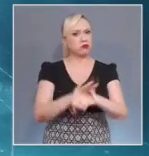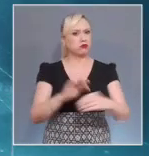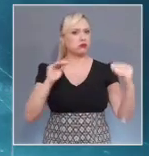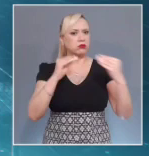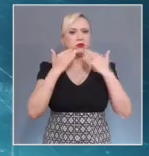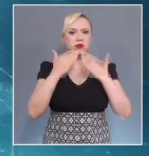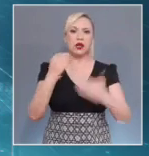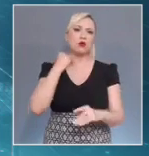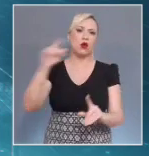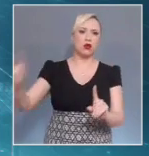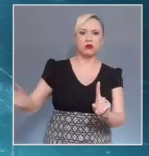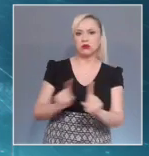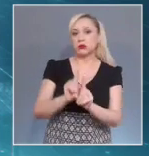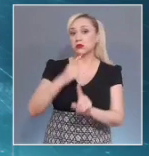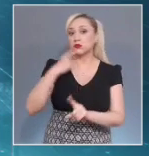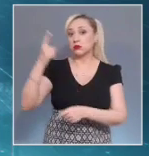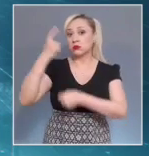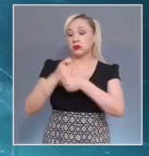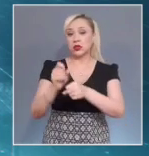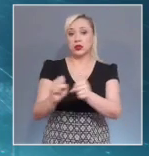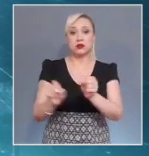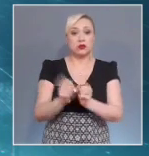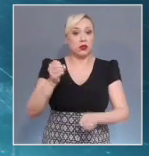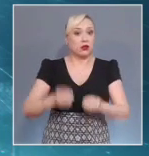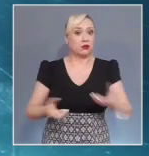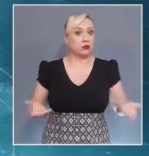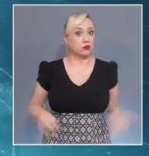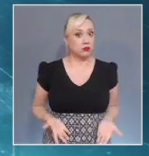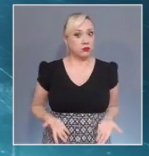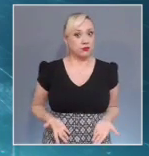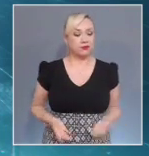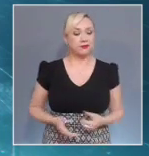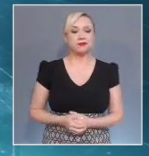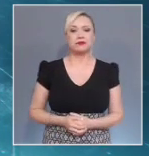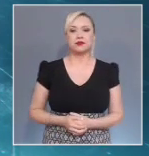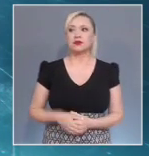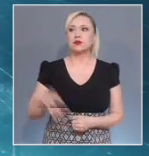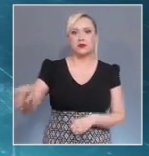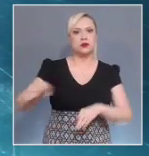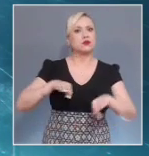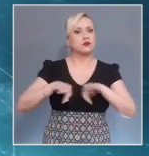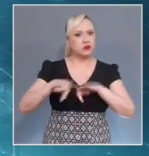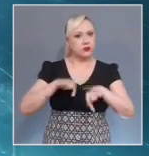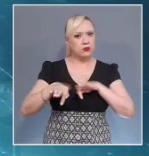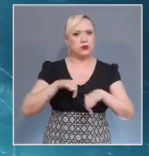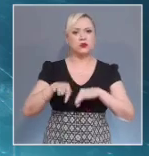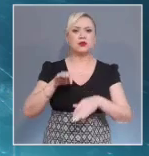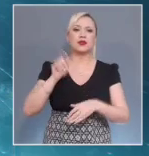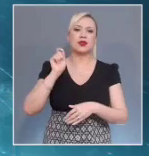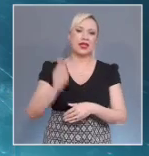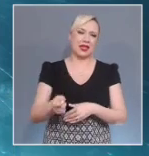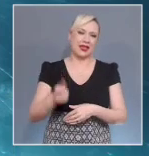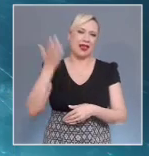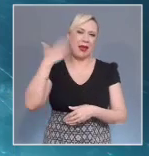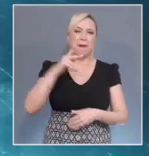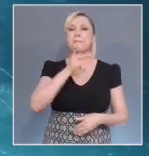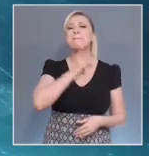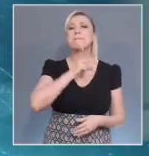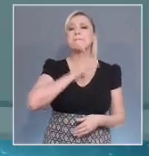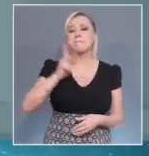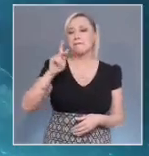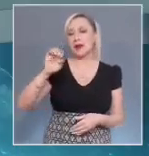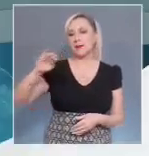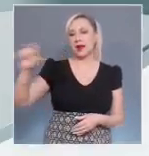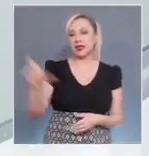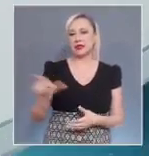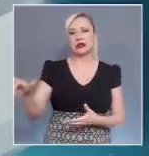Viudo de trabajadora de confianza de Pemex tiene derecho a recibir la mitad de las prestaciones, estableció la segunda sala.